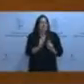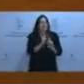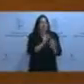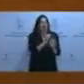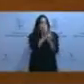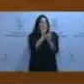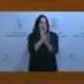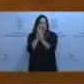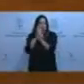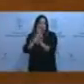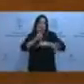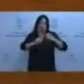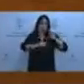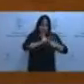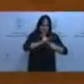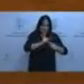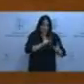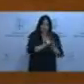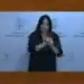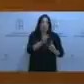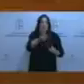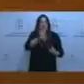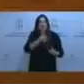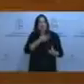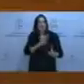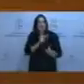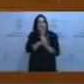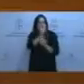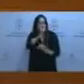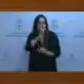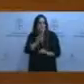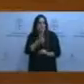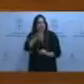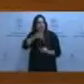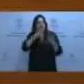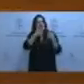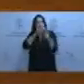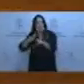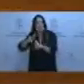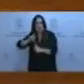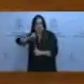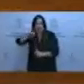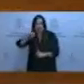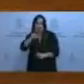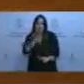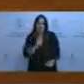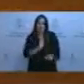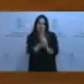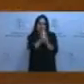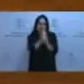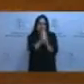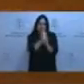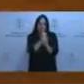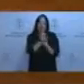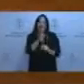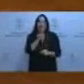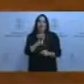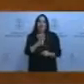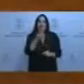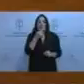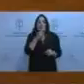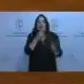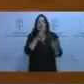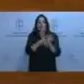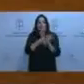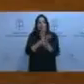ya no solo de las familias, sino también de los sindicatos e incluso de otros sectores implicados. Podemos hablar también de la